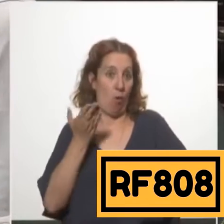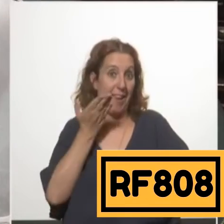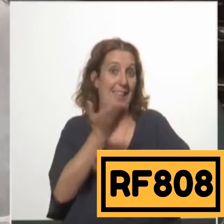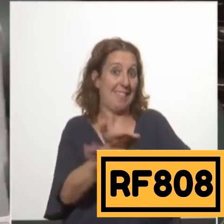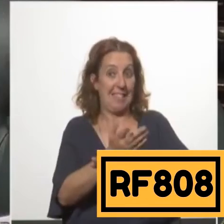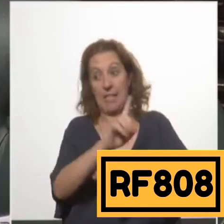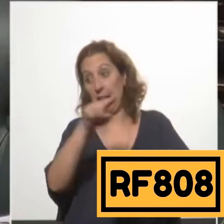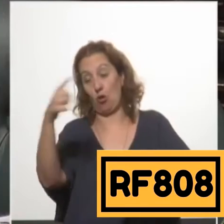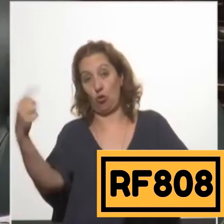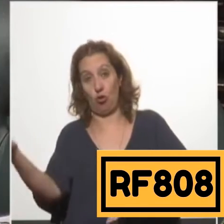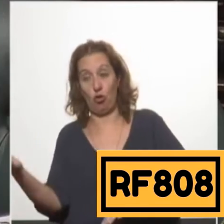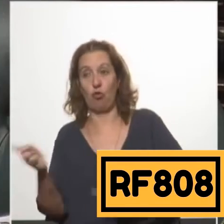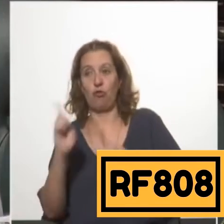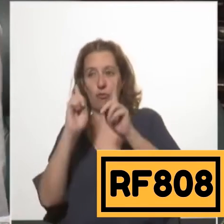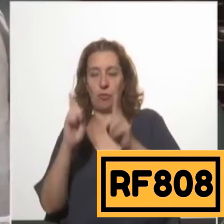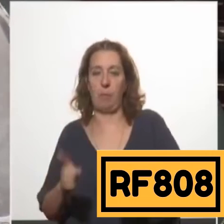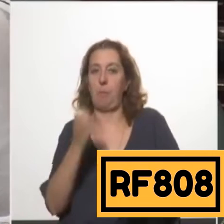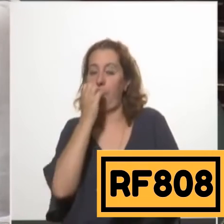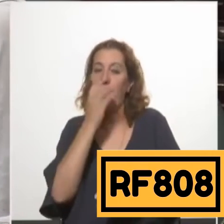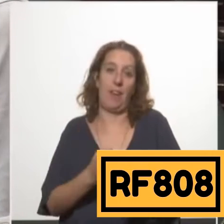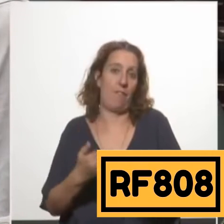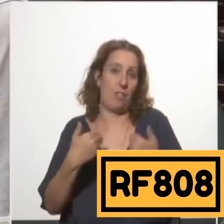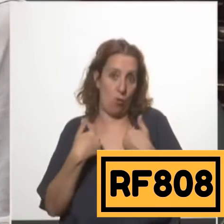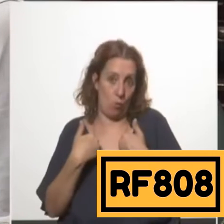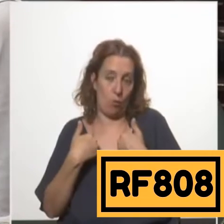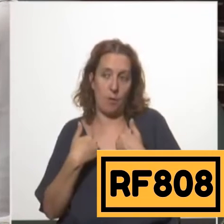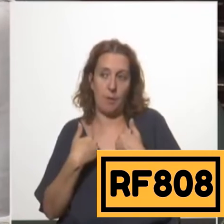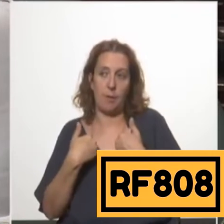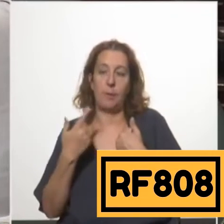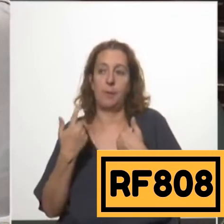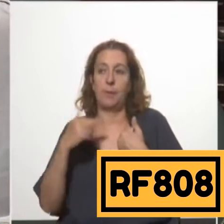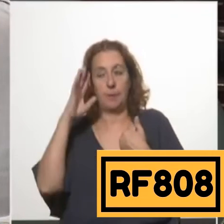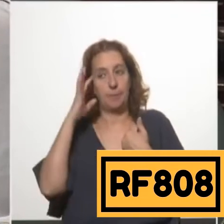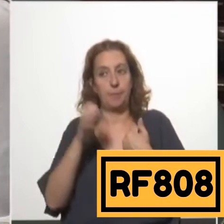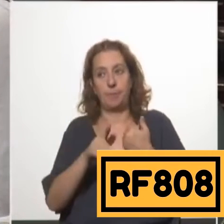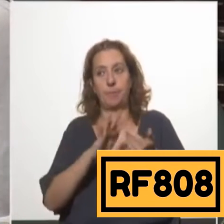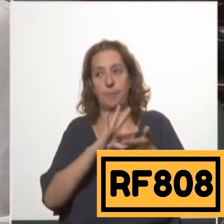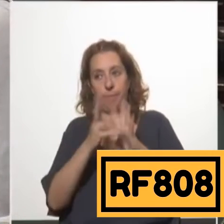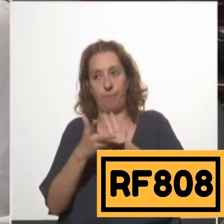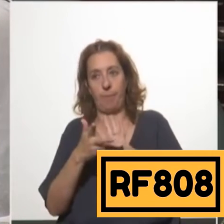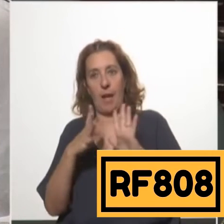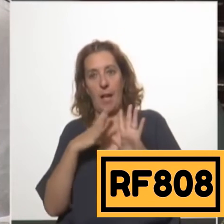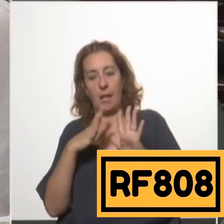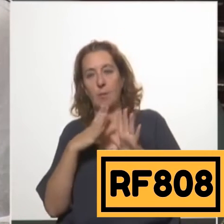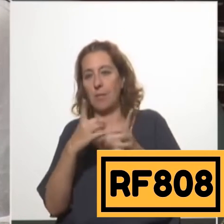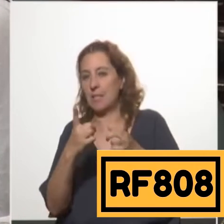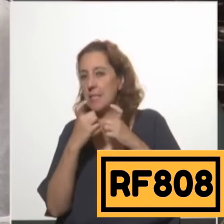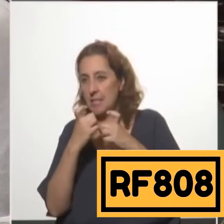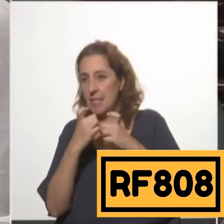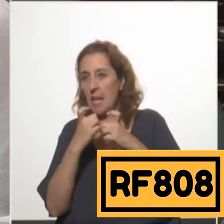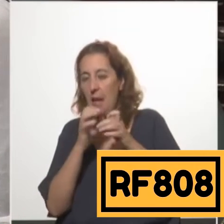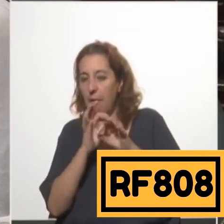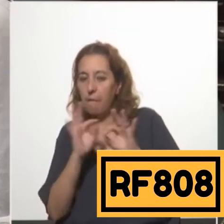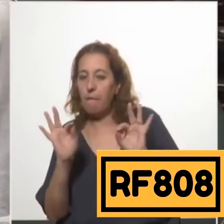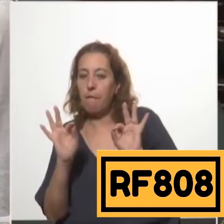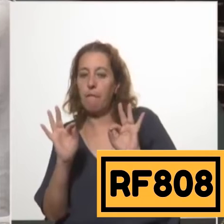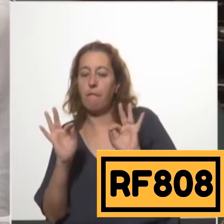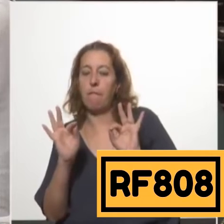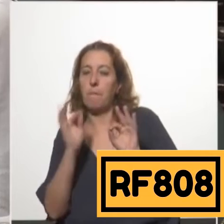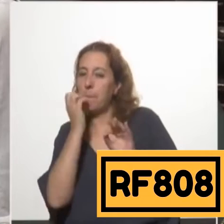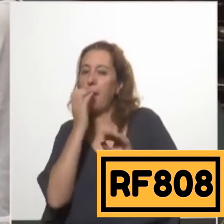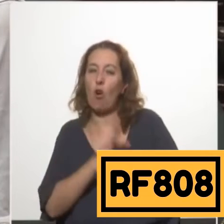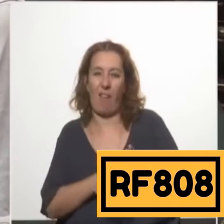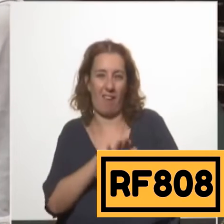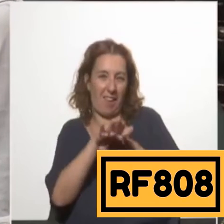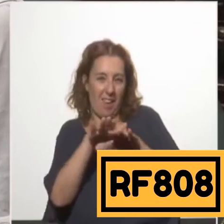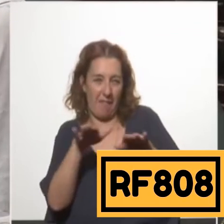sobre todo para tener beneficio. Entonces creo que en ese sentido yo creo que hay una necesidad de afinar un poco el equilibrio en